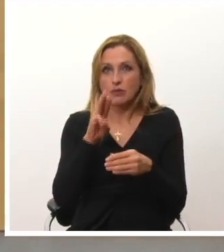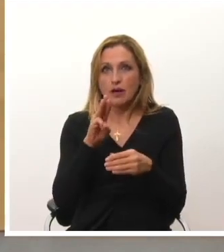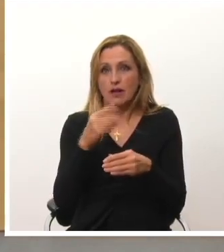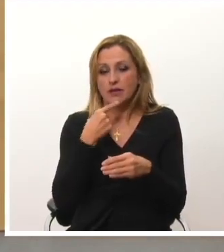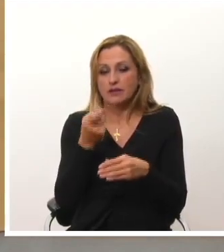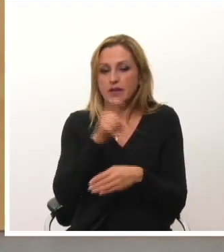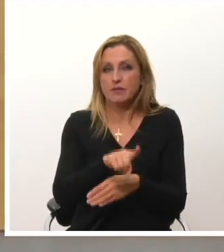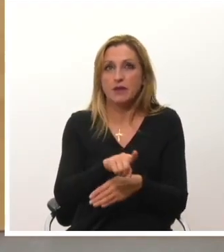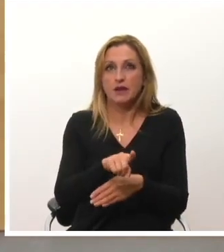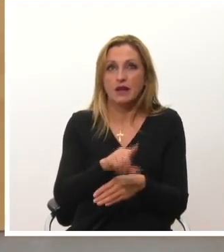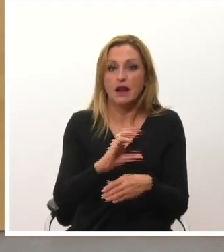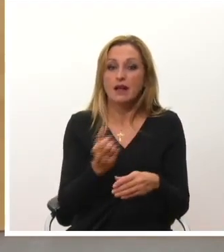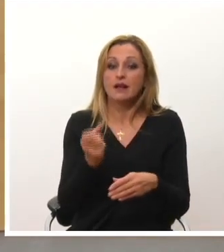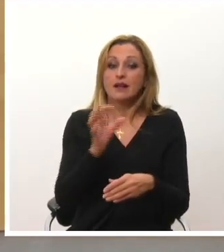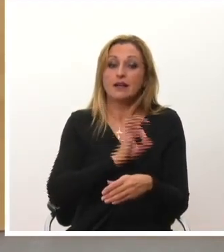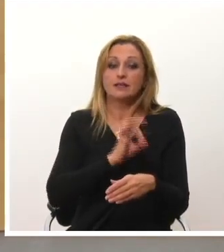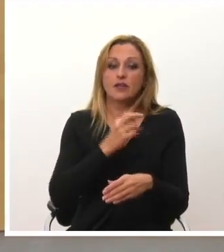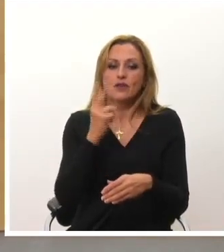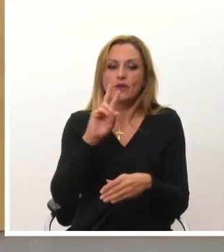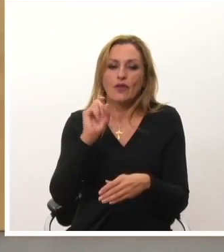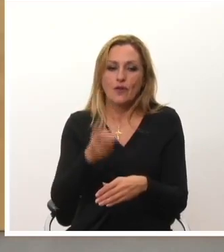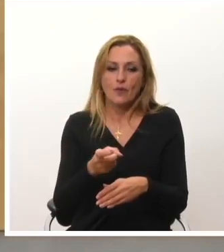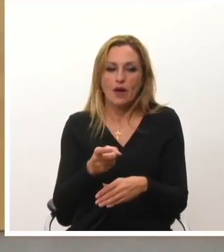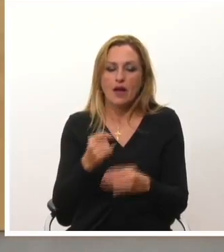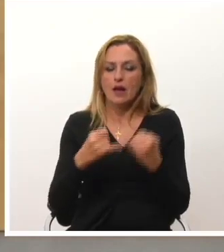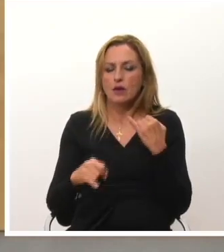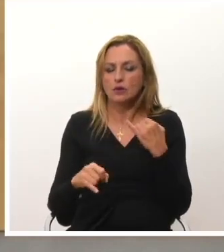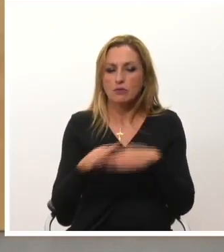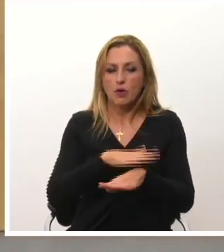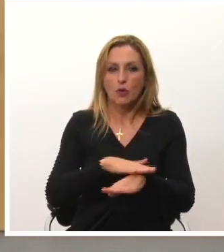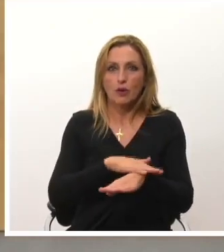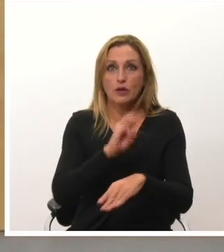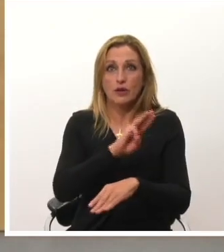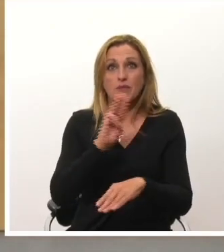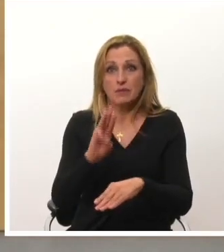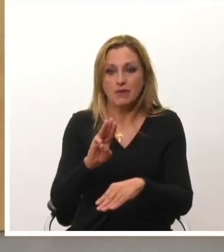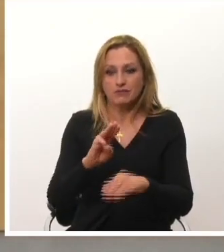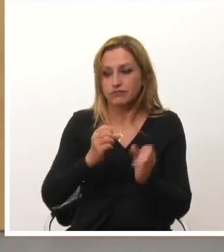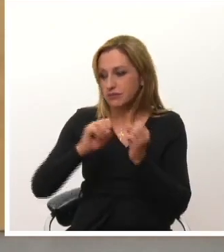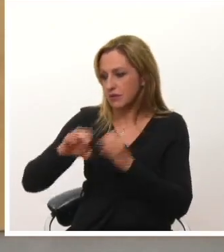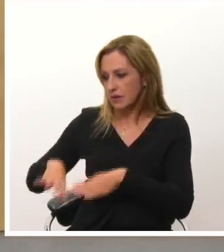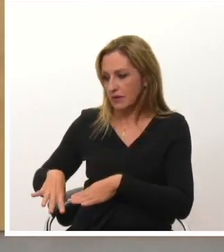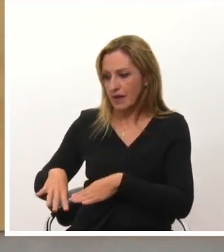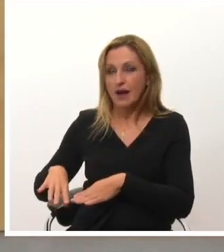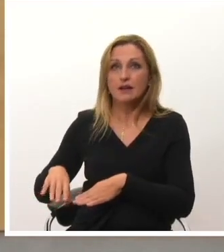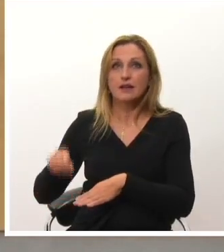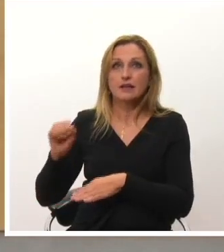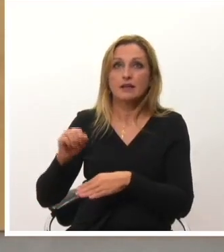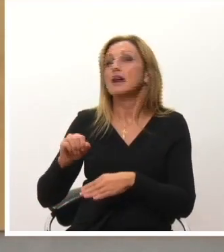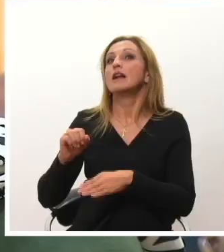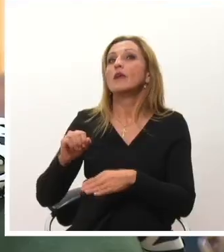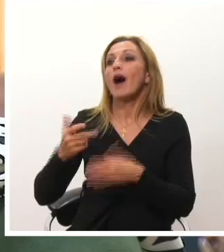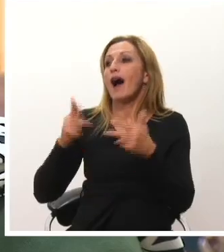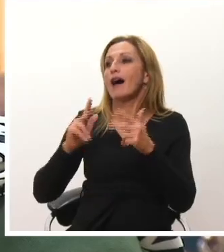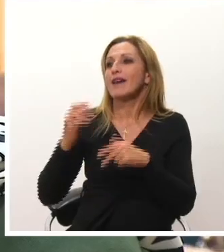como señor de vox anuncia que vamos a que es el último gobierno del partido popular que va a dejar hablado así él lo ha dicho y ha dicho que va a dejar